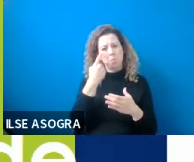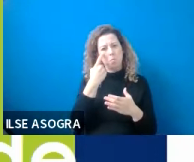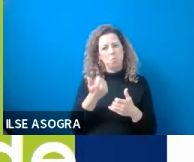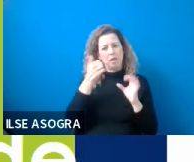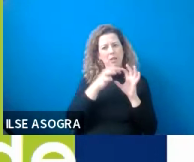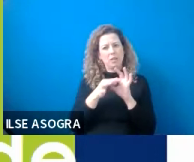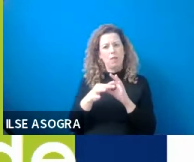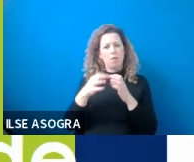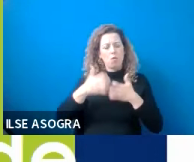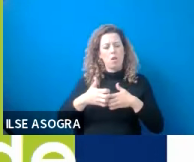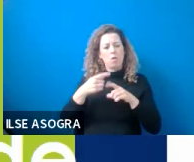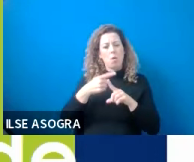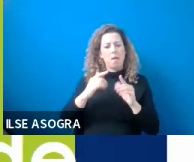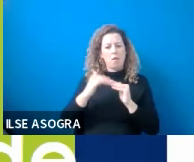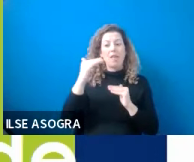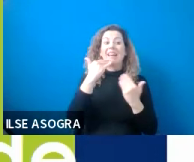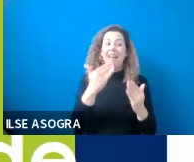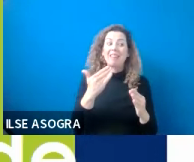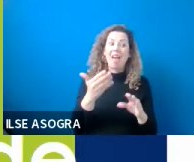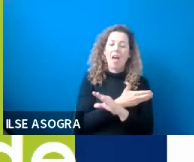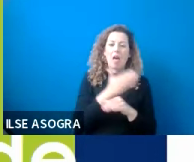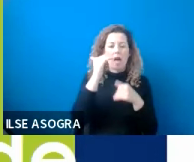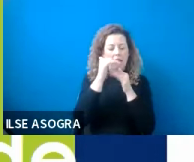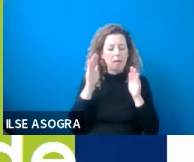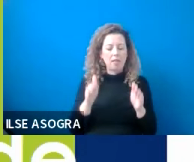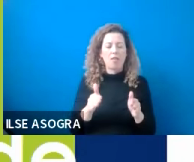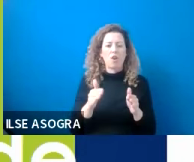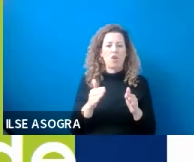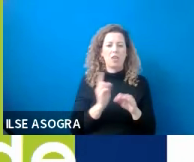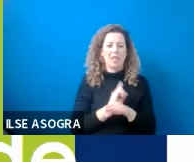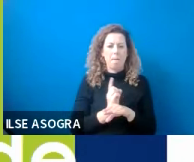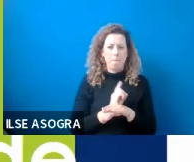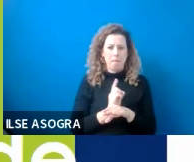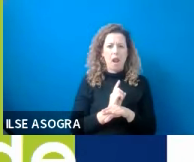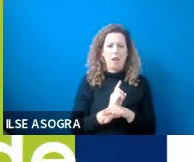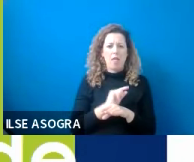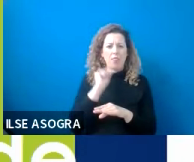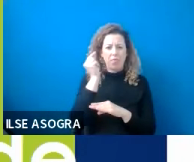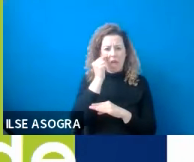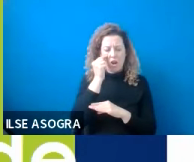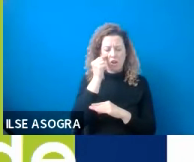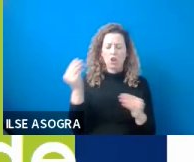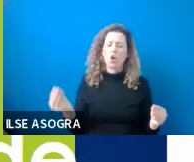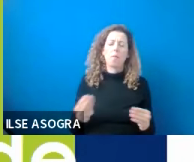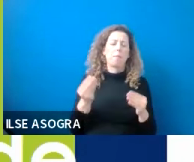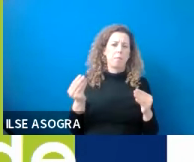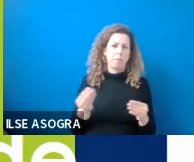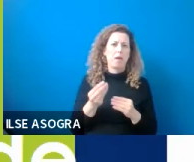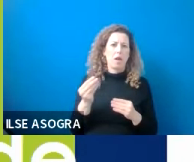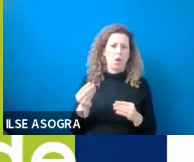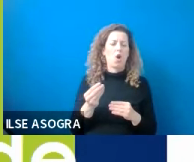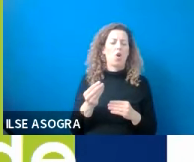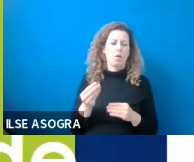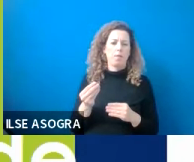funcionamiento medio o alto gracias a la intervención temprana, mejoramos el pronóstico interviniendo de manera temprana y ese autismo es especialmente